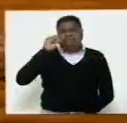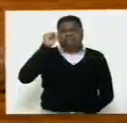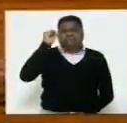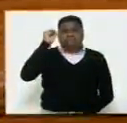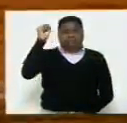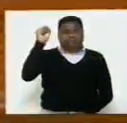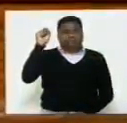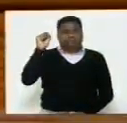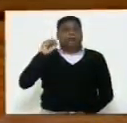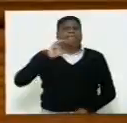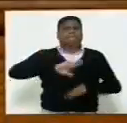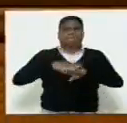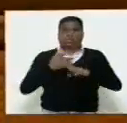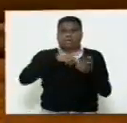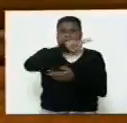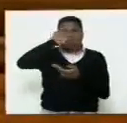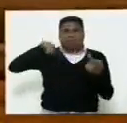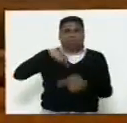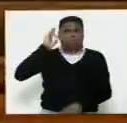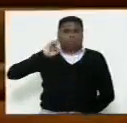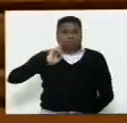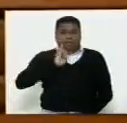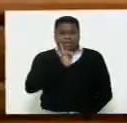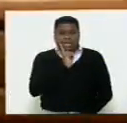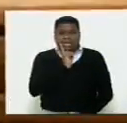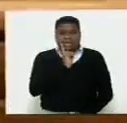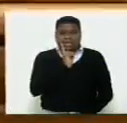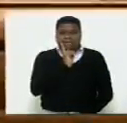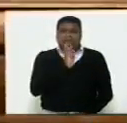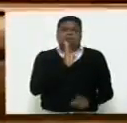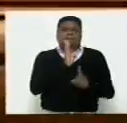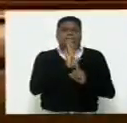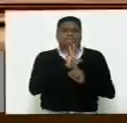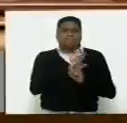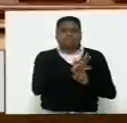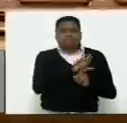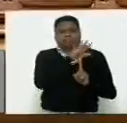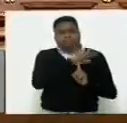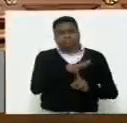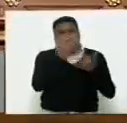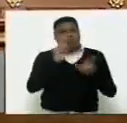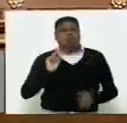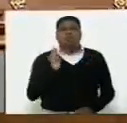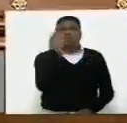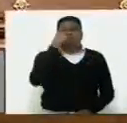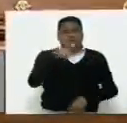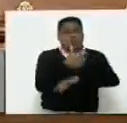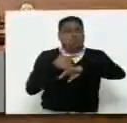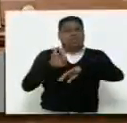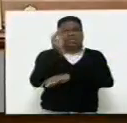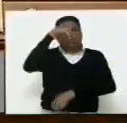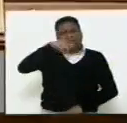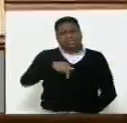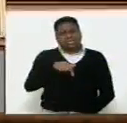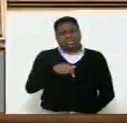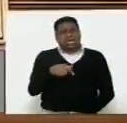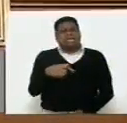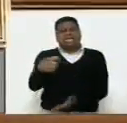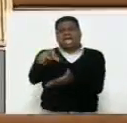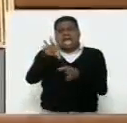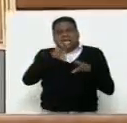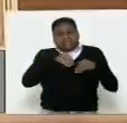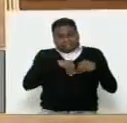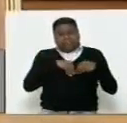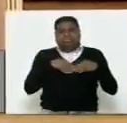la revolución bolivariana, en medio del asedio que tenemos, el único Estado, el único gobierno que ha asumido el